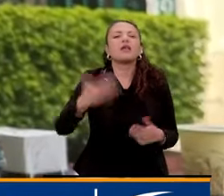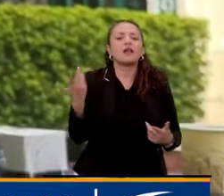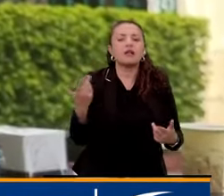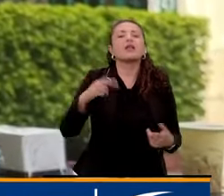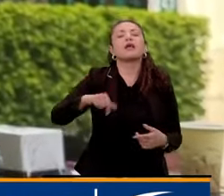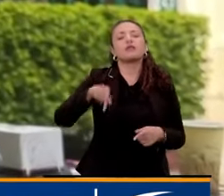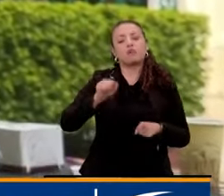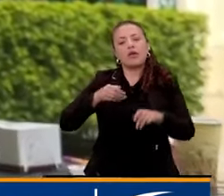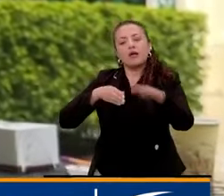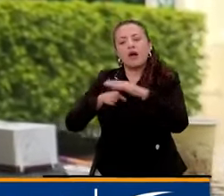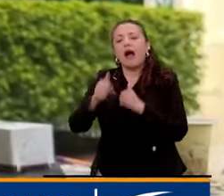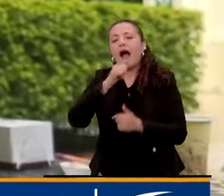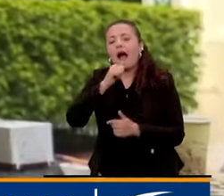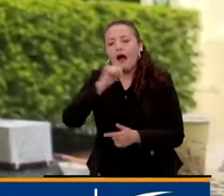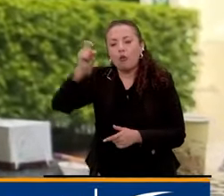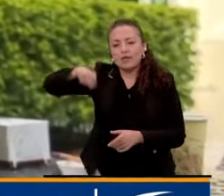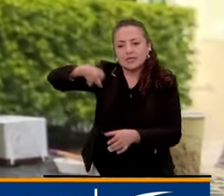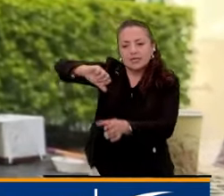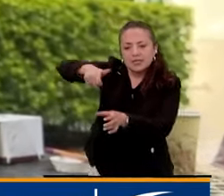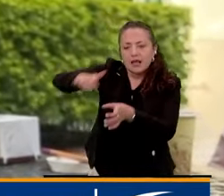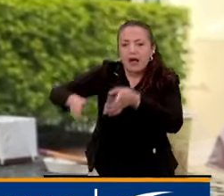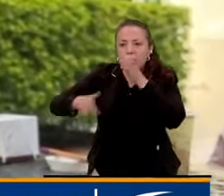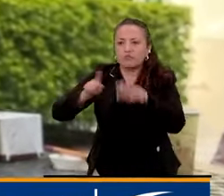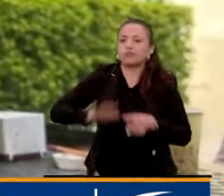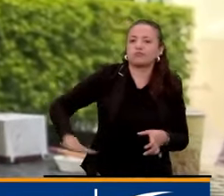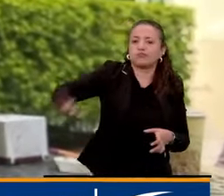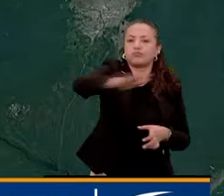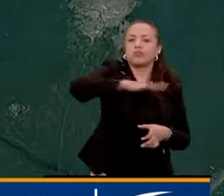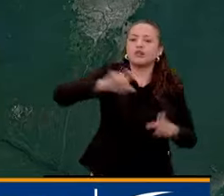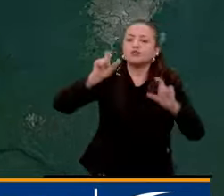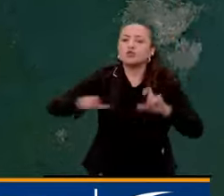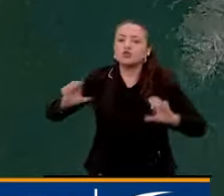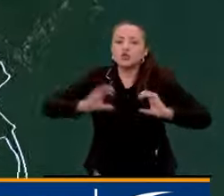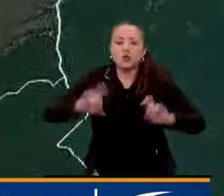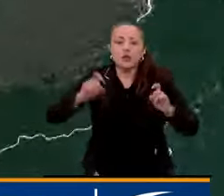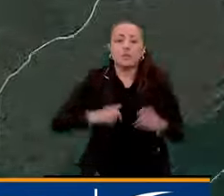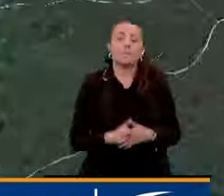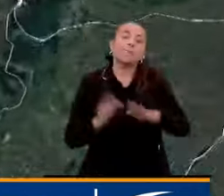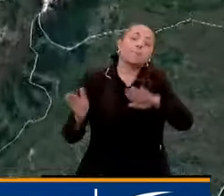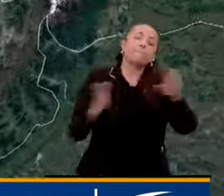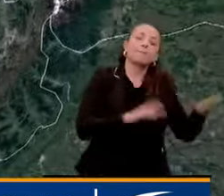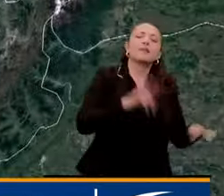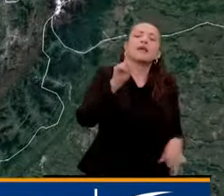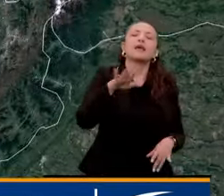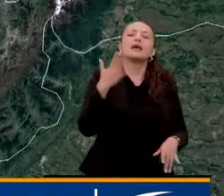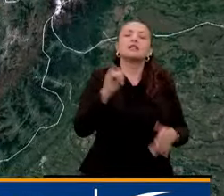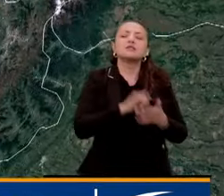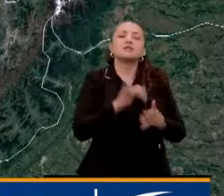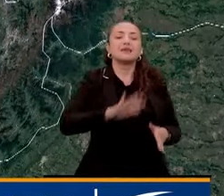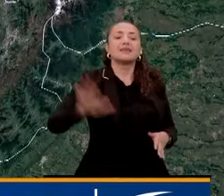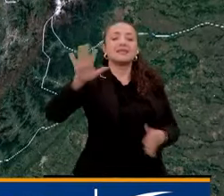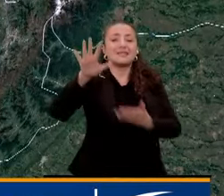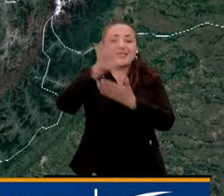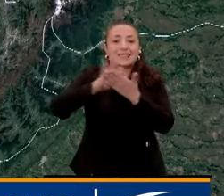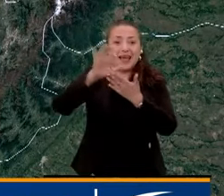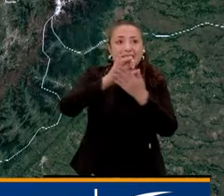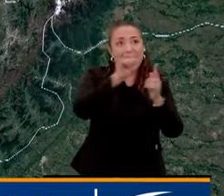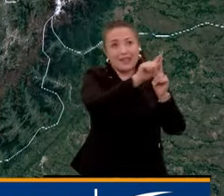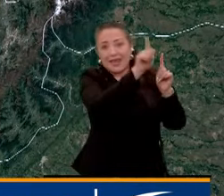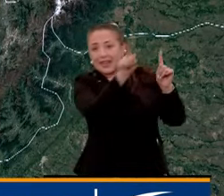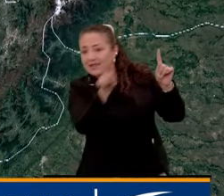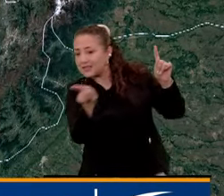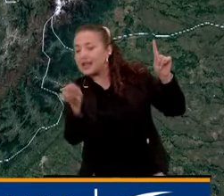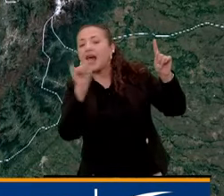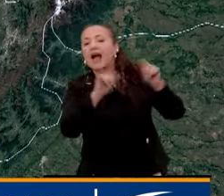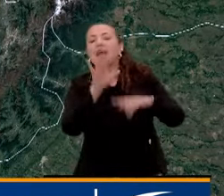el acceso al agua de gran parte de la ciudad y a cerca de 500 km de Santander en el bajo cauc antioqueño